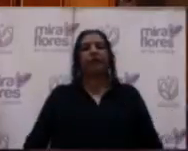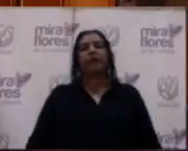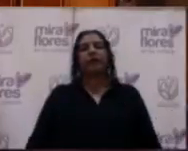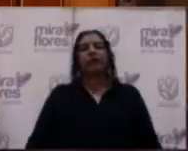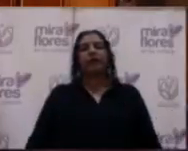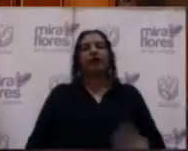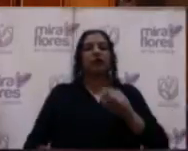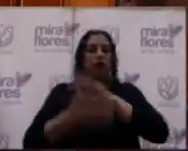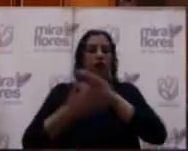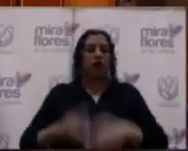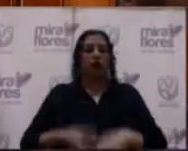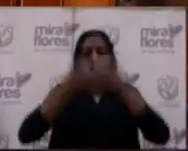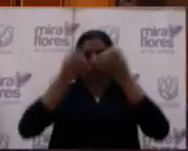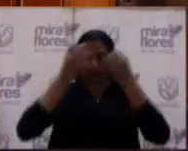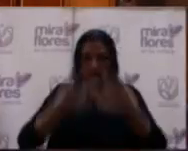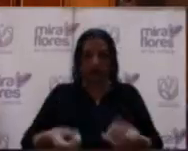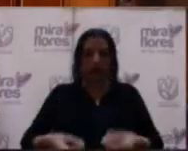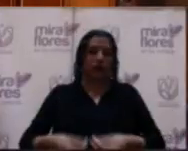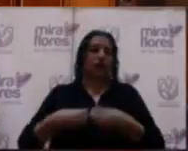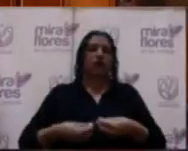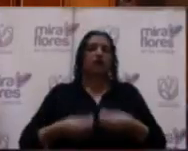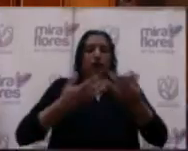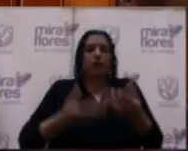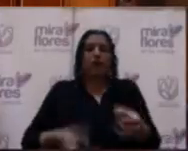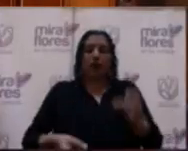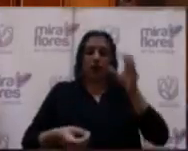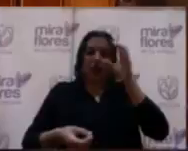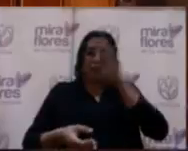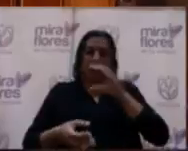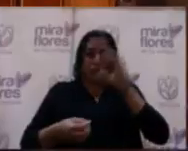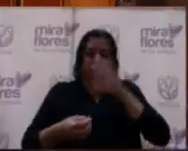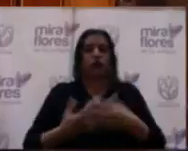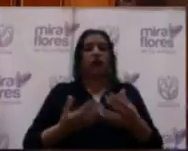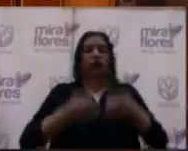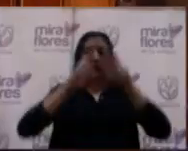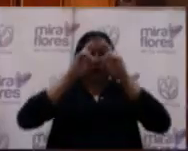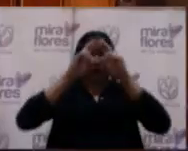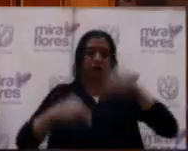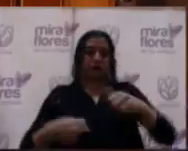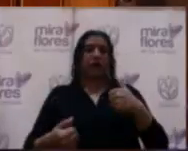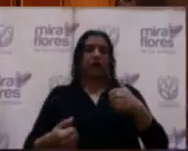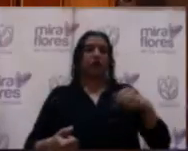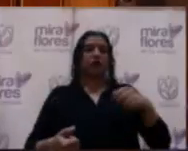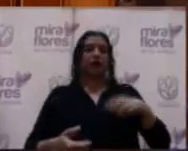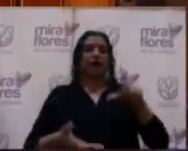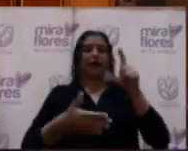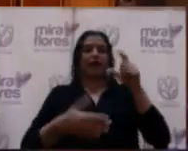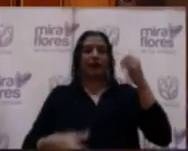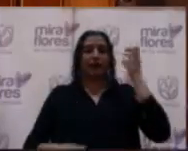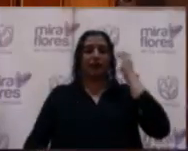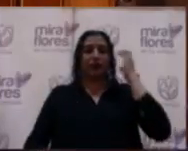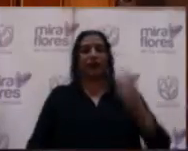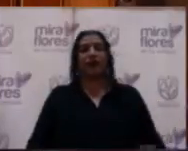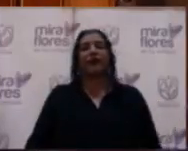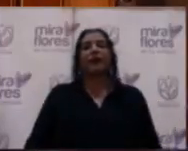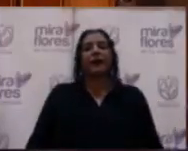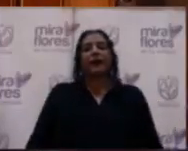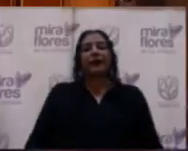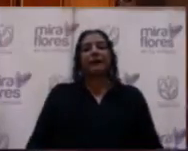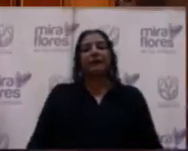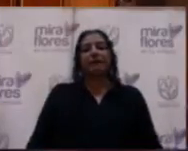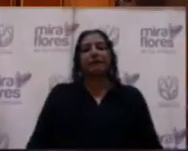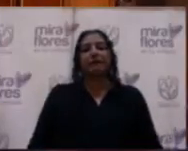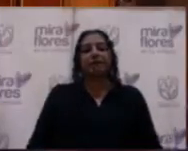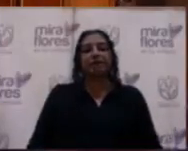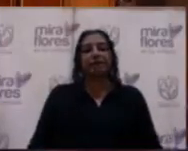la intervención que usted ha tenido para la búsqueda de ese respeto. Muy bien, ¿alguna otra intervención en mesa?